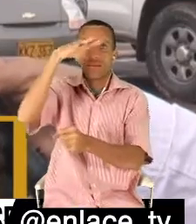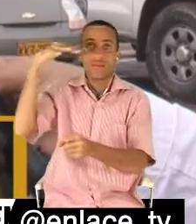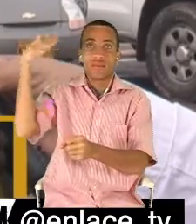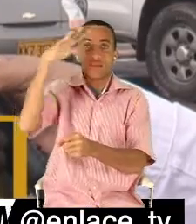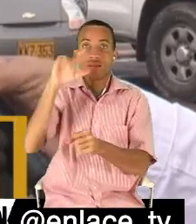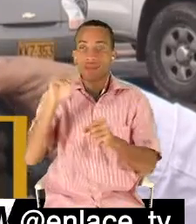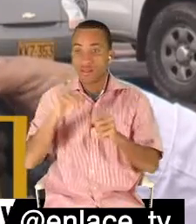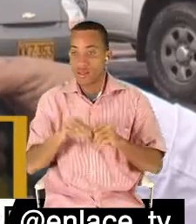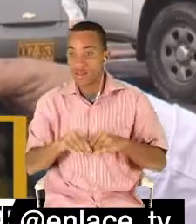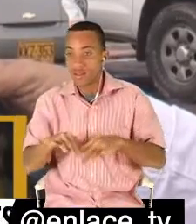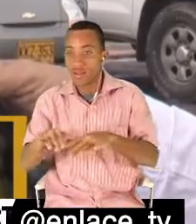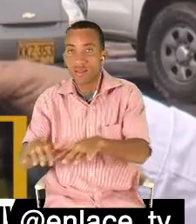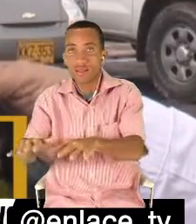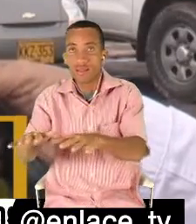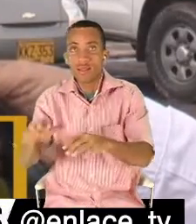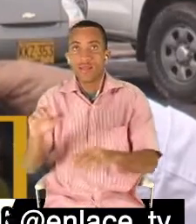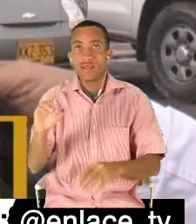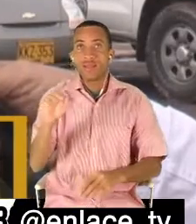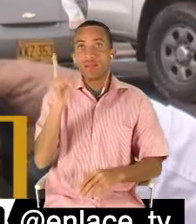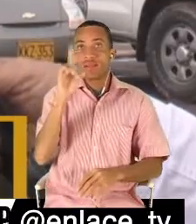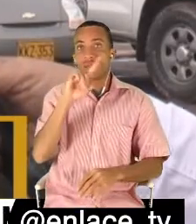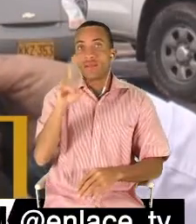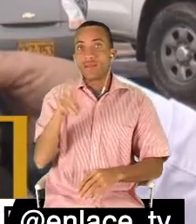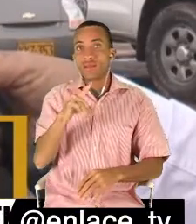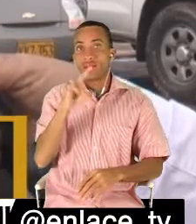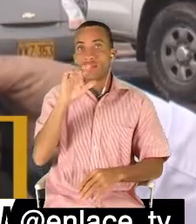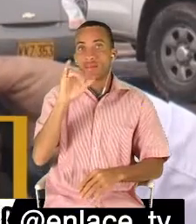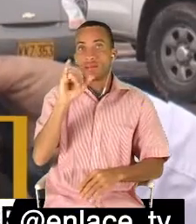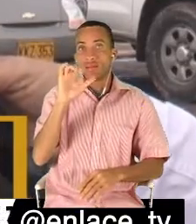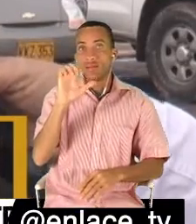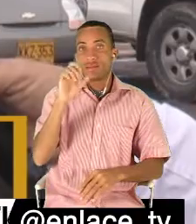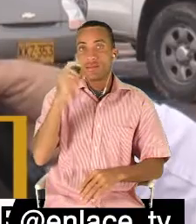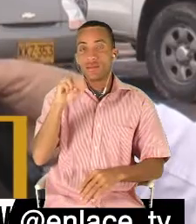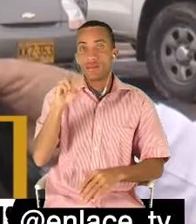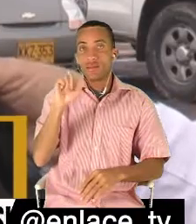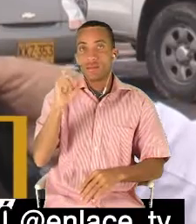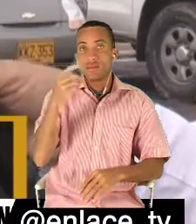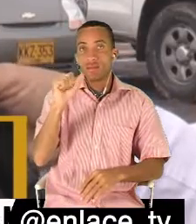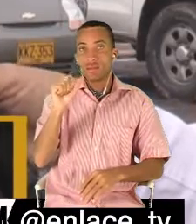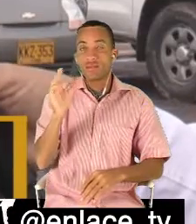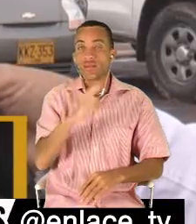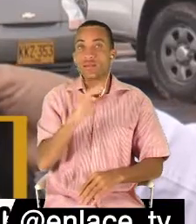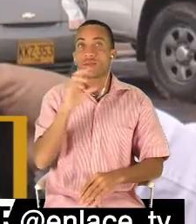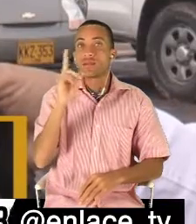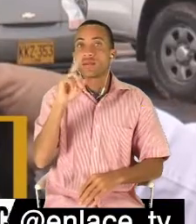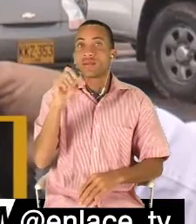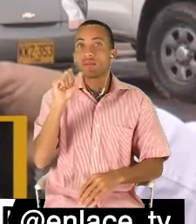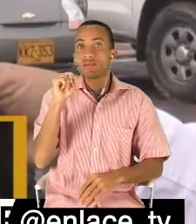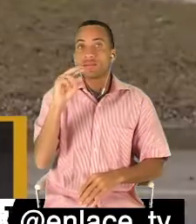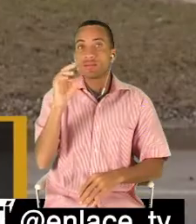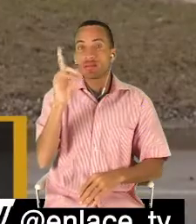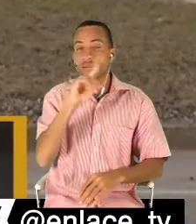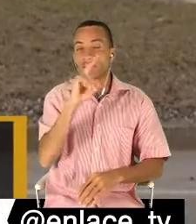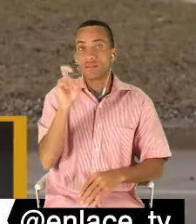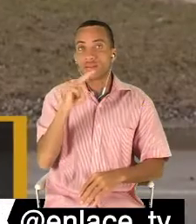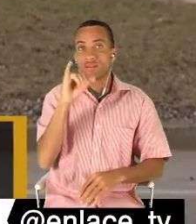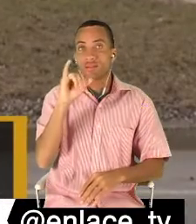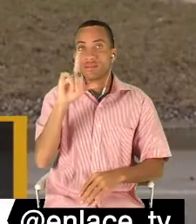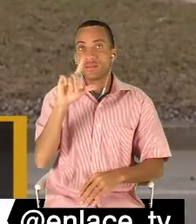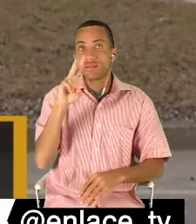Ciénega, del complejo cenagoso de San Silvestre, autoriza no uno, sino dos. Dos